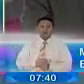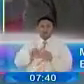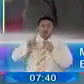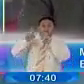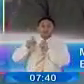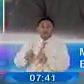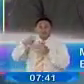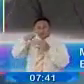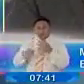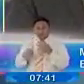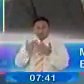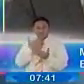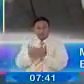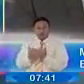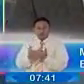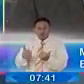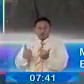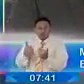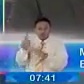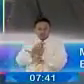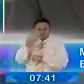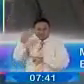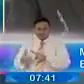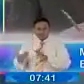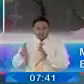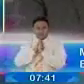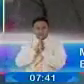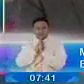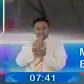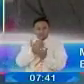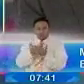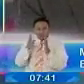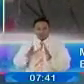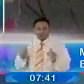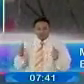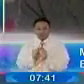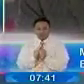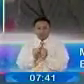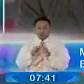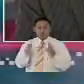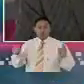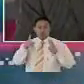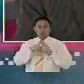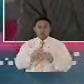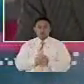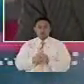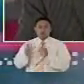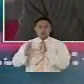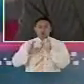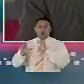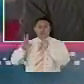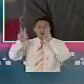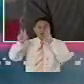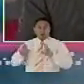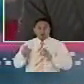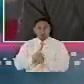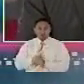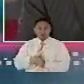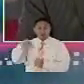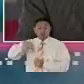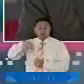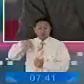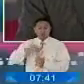con usted, señor ministro. Desearle un buen fin de semana. Gracias por acompañarnos acá en esta edición del Comercio TV, conversando de estos temas que